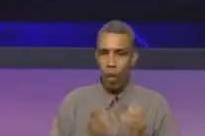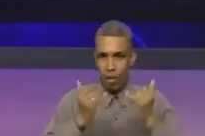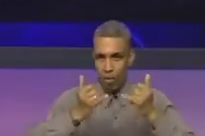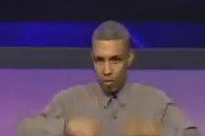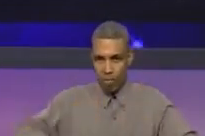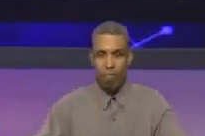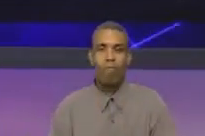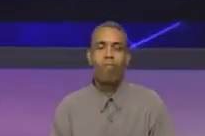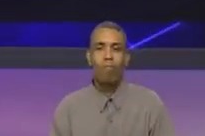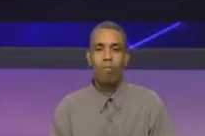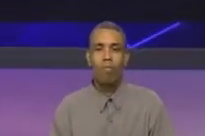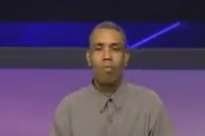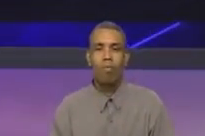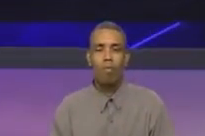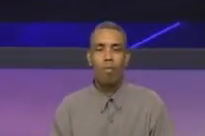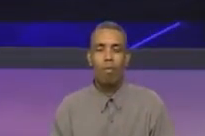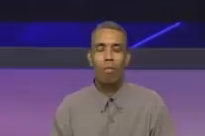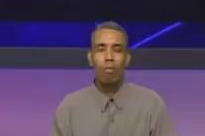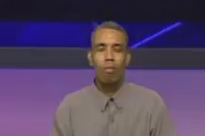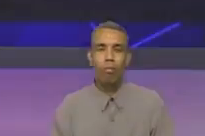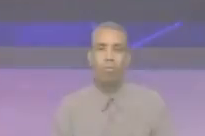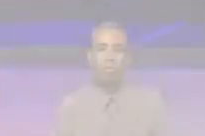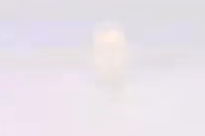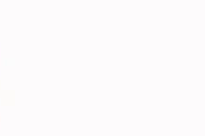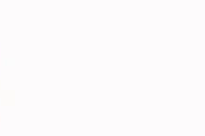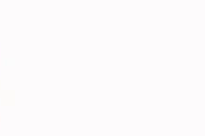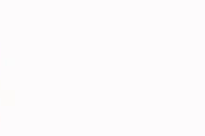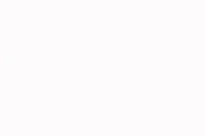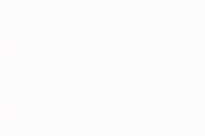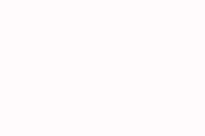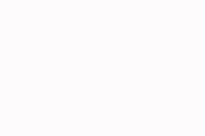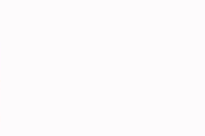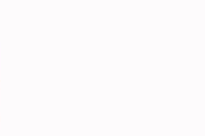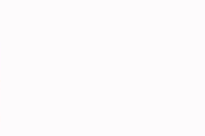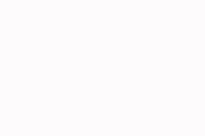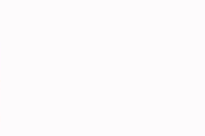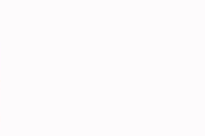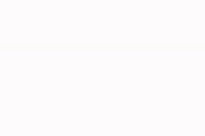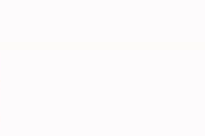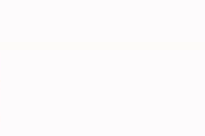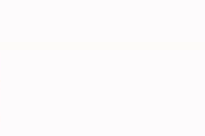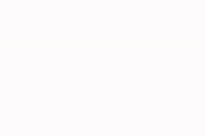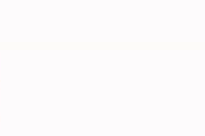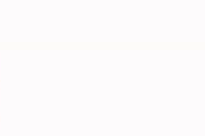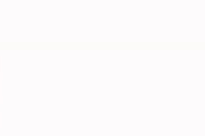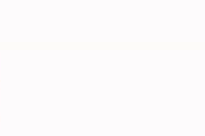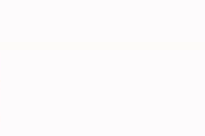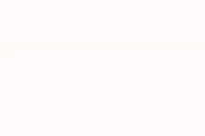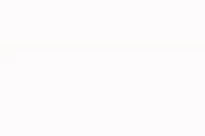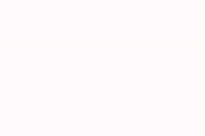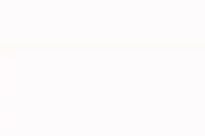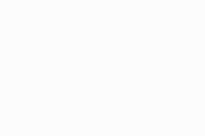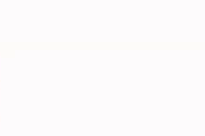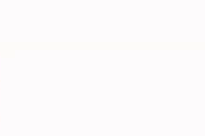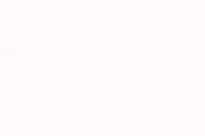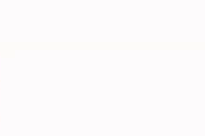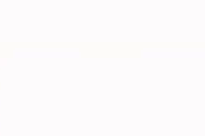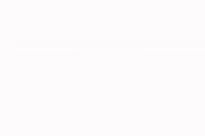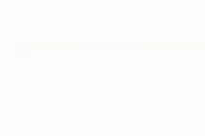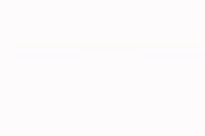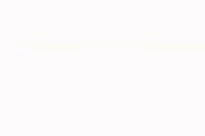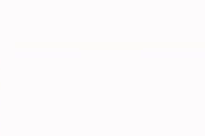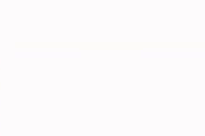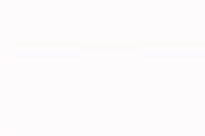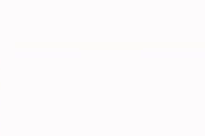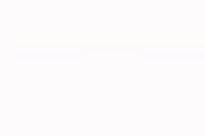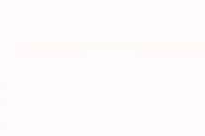últimas horas en Barranca Bermeja y la región. Antes de despedirnos, les recuerdo, materiales eléctricos, Electrofer, ilumina tu vida, ahora en su nueva sede en la avenida